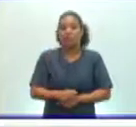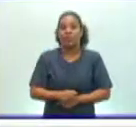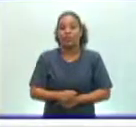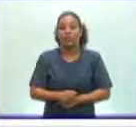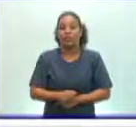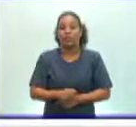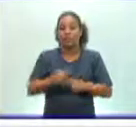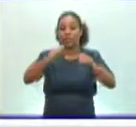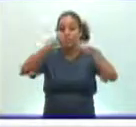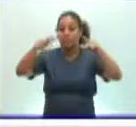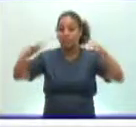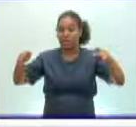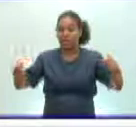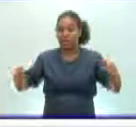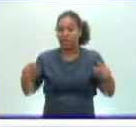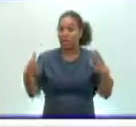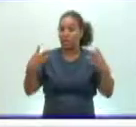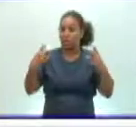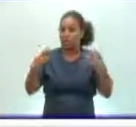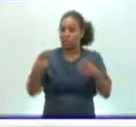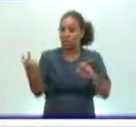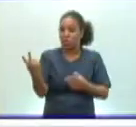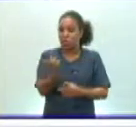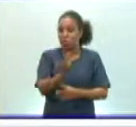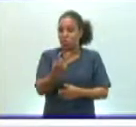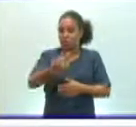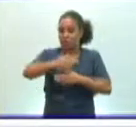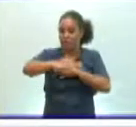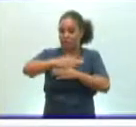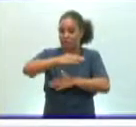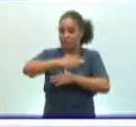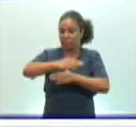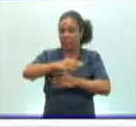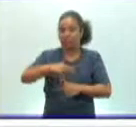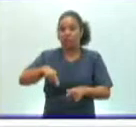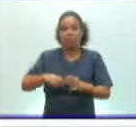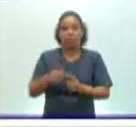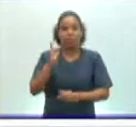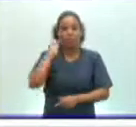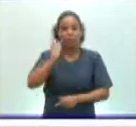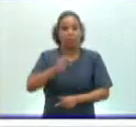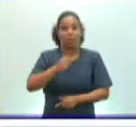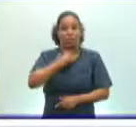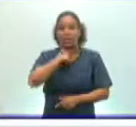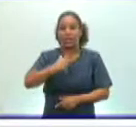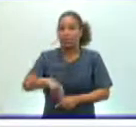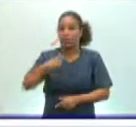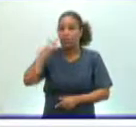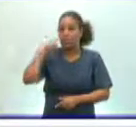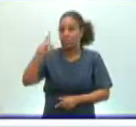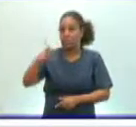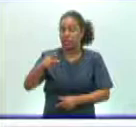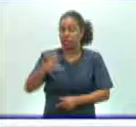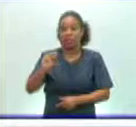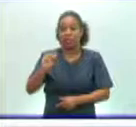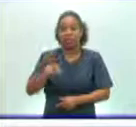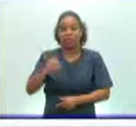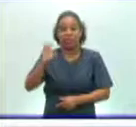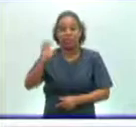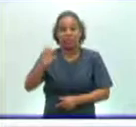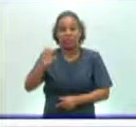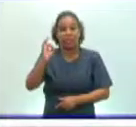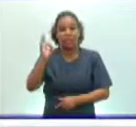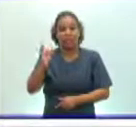cortadas por rectas paralelas, porque ustedes en la orden del ejercicio se percataron que dice que EF